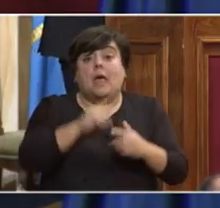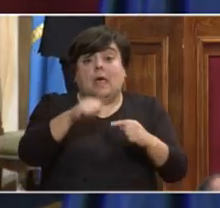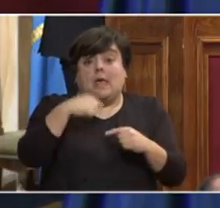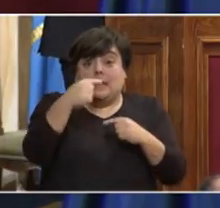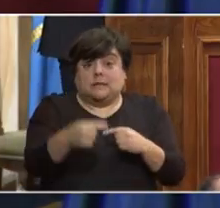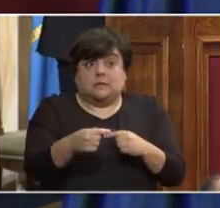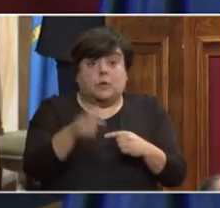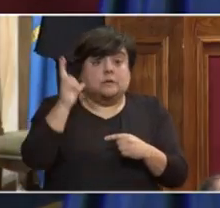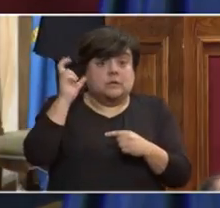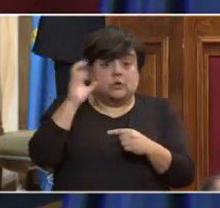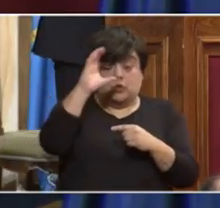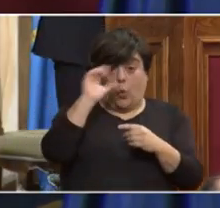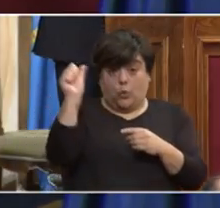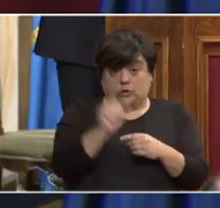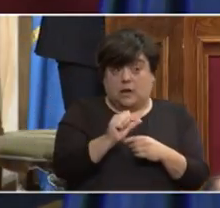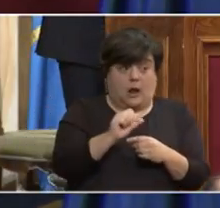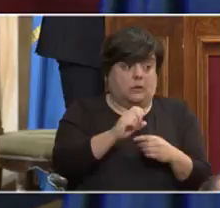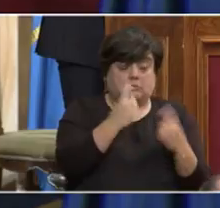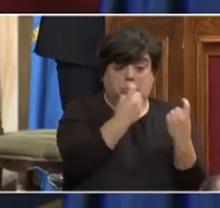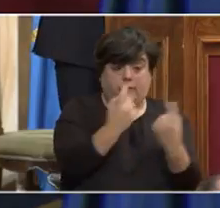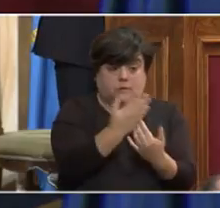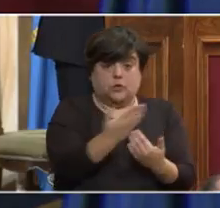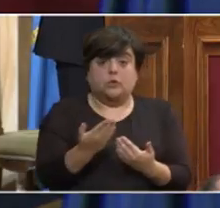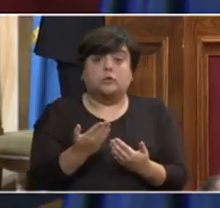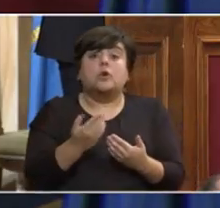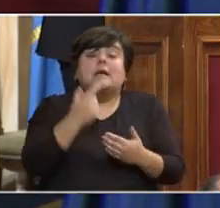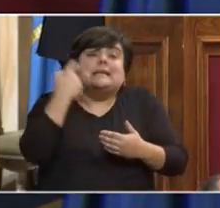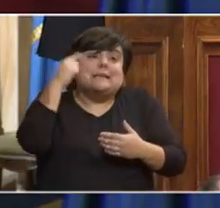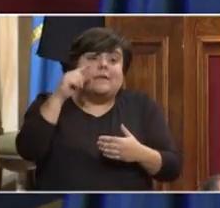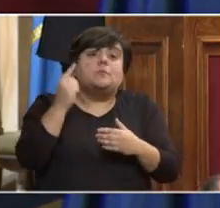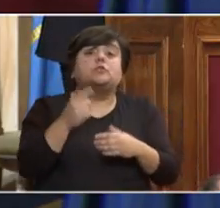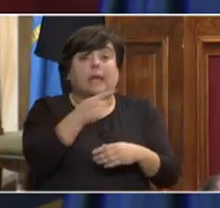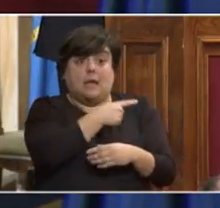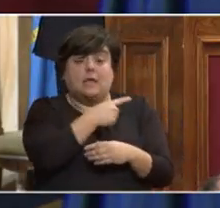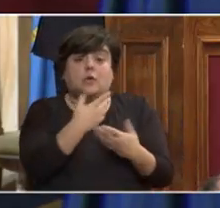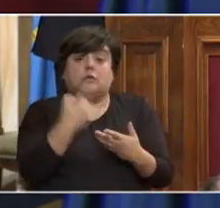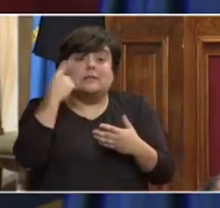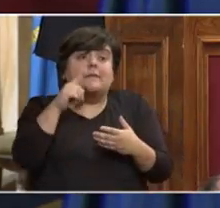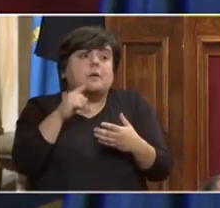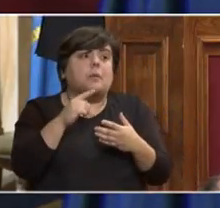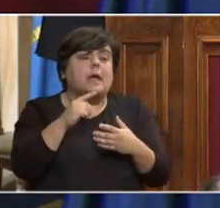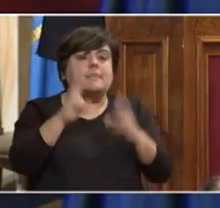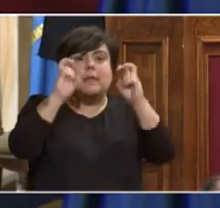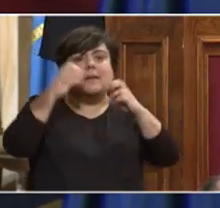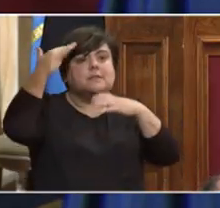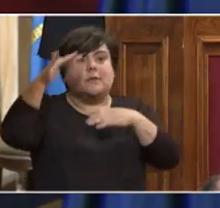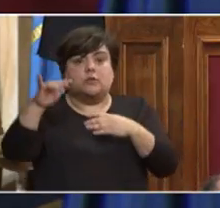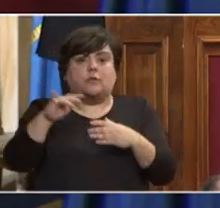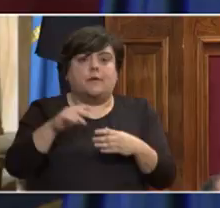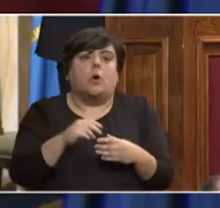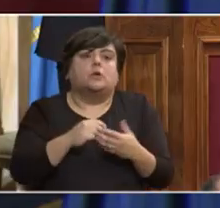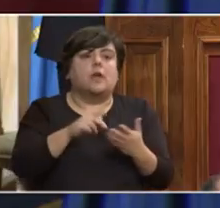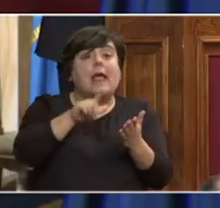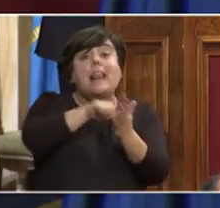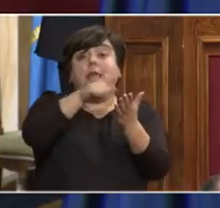Después de escuchar a los anteriores ponentes, sabemos que Le Luthier han sabido plasmar en sus obras temas filosóficos, filológicos, teatrales